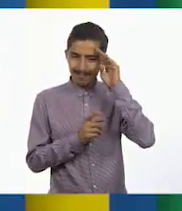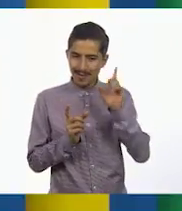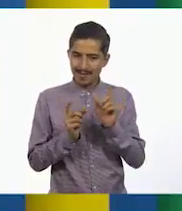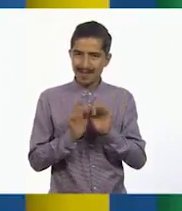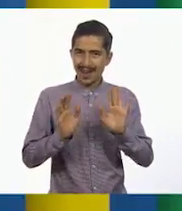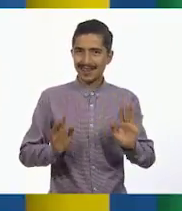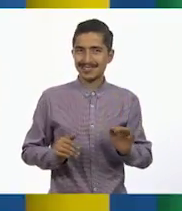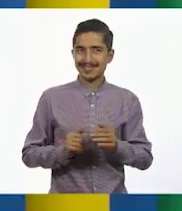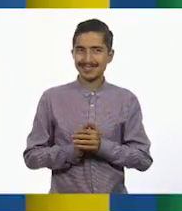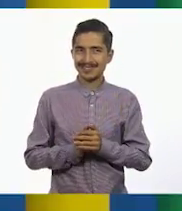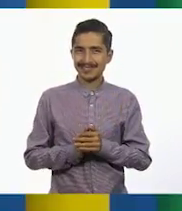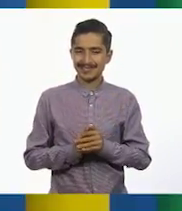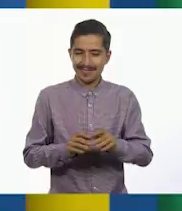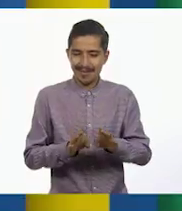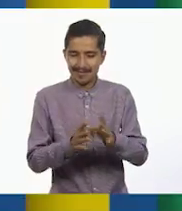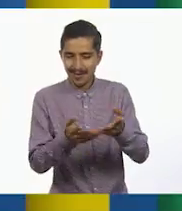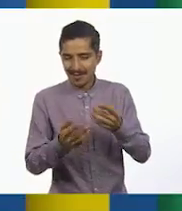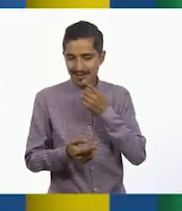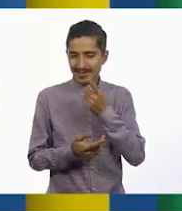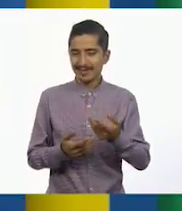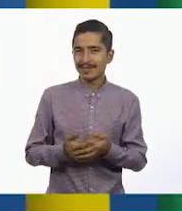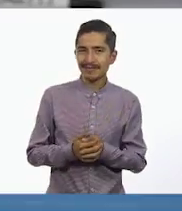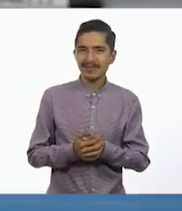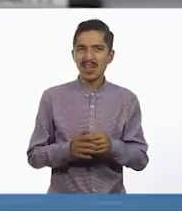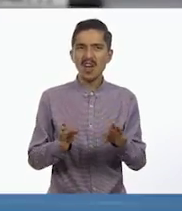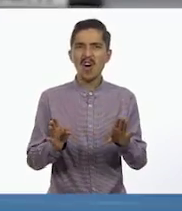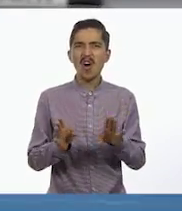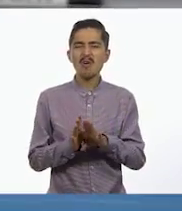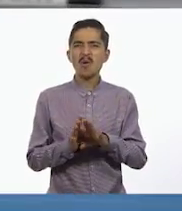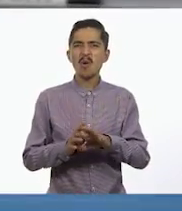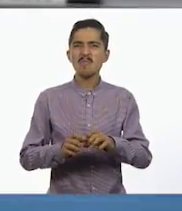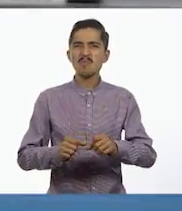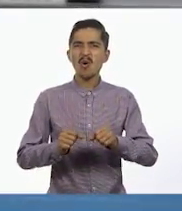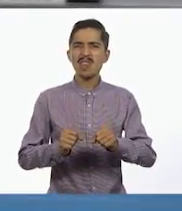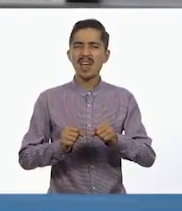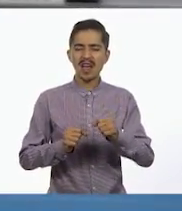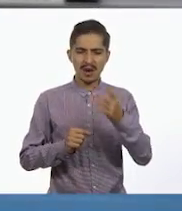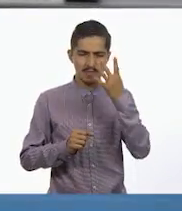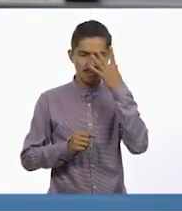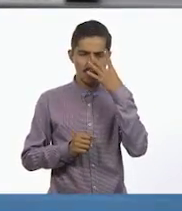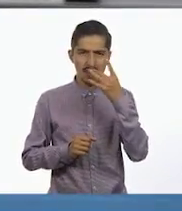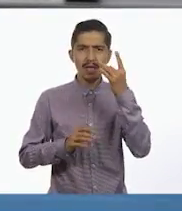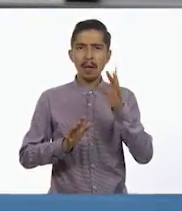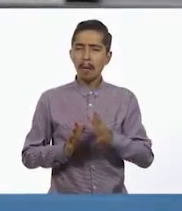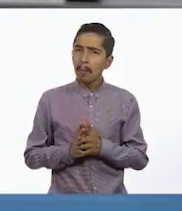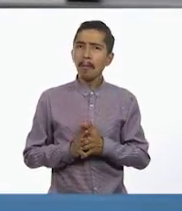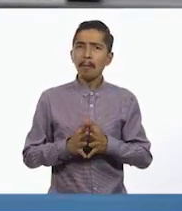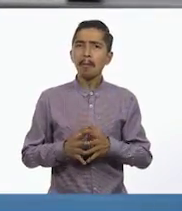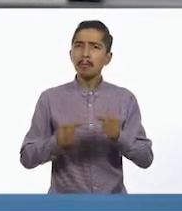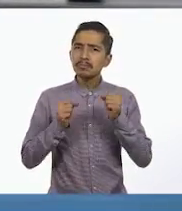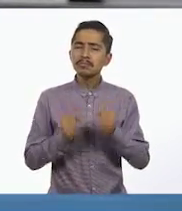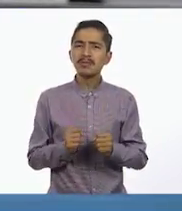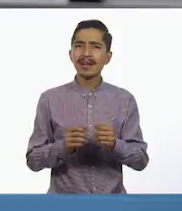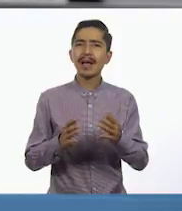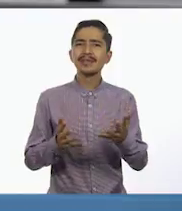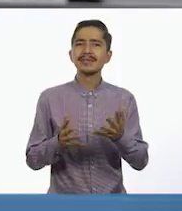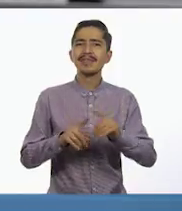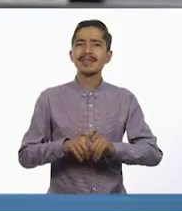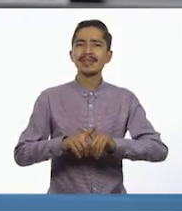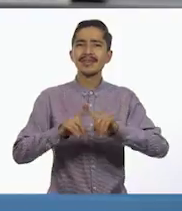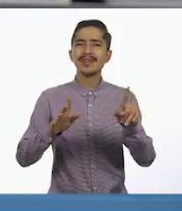eso de dónde lo sacaste, Ton? Es mi poder magnífico y es justo lo que me va a hacer